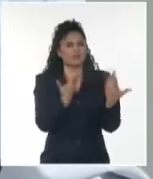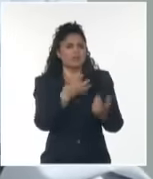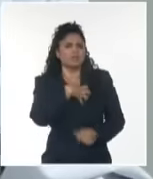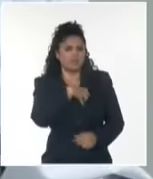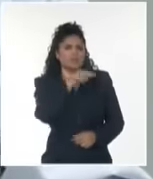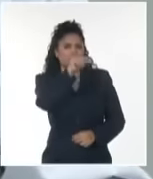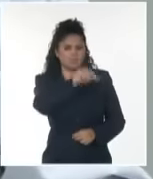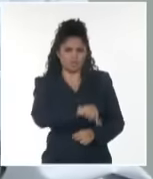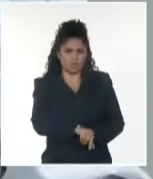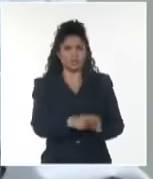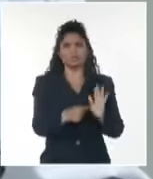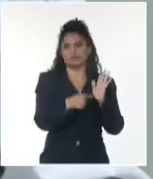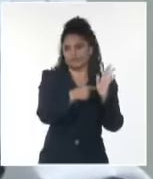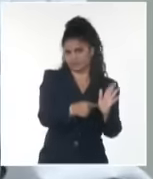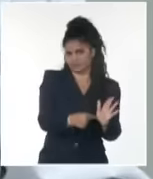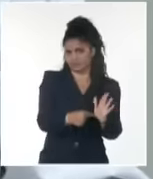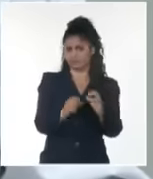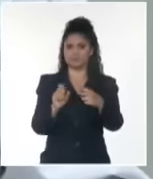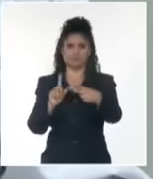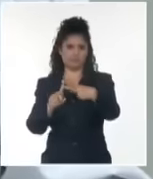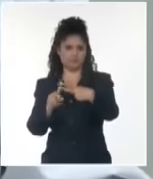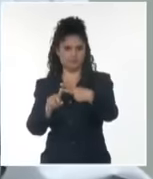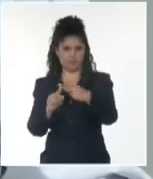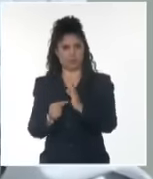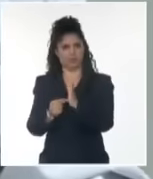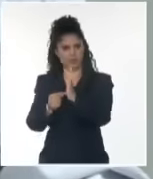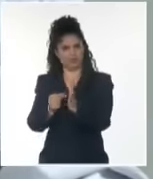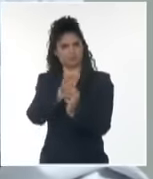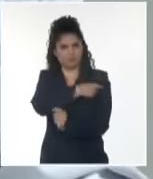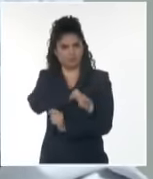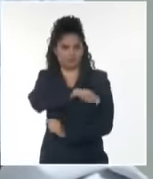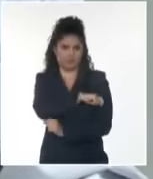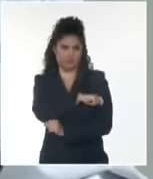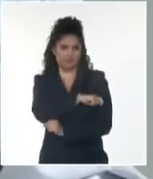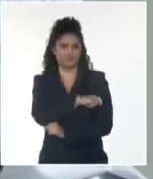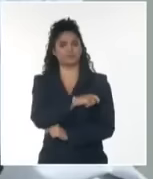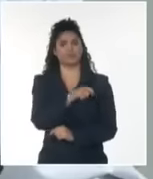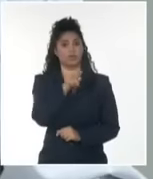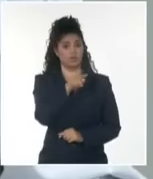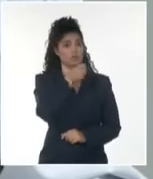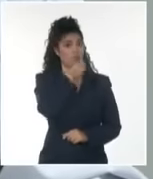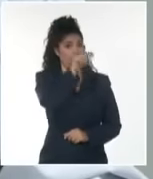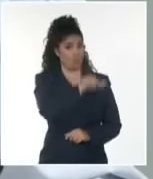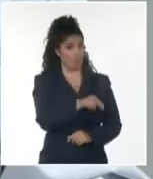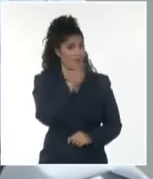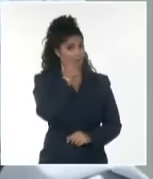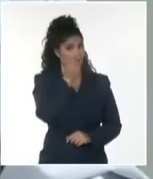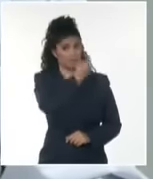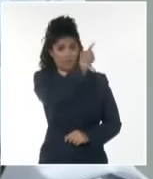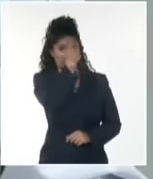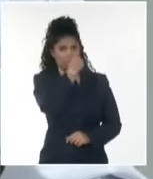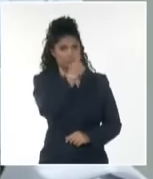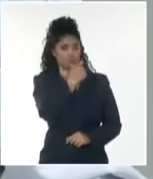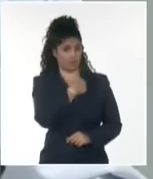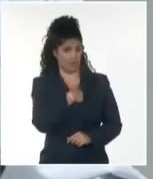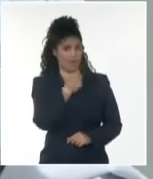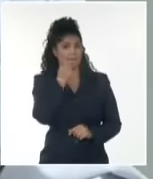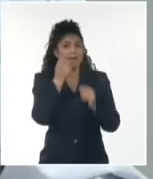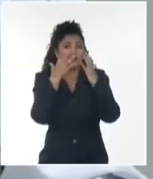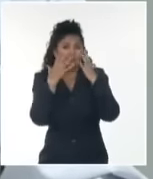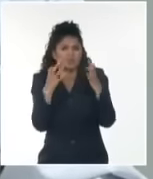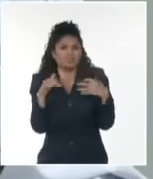seguir. Primera cosa. Y la segunda cosa, y si tú me preguntas, Abdiel, de la más importante, es el combate contra el